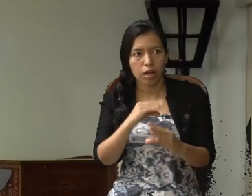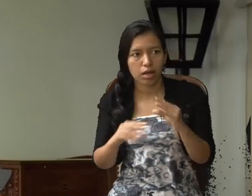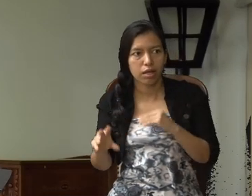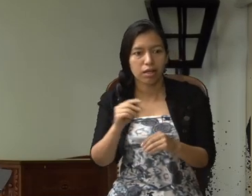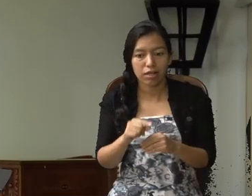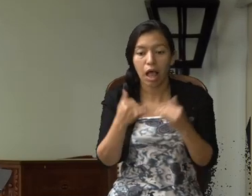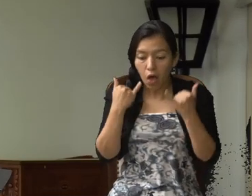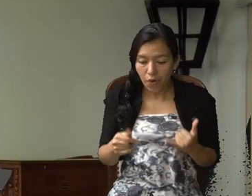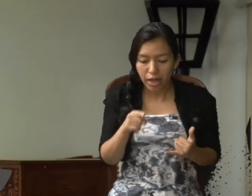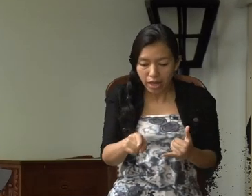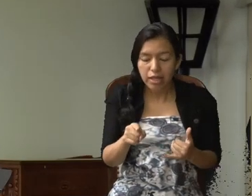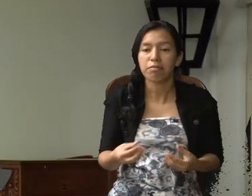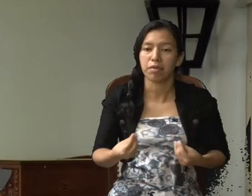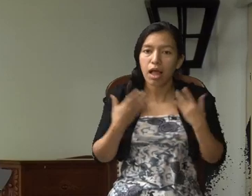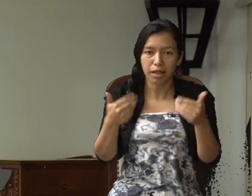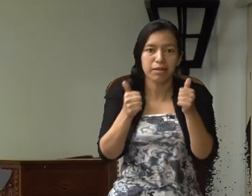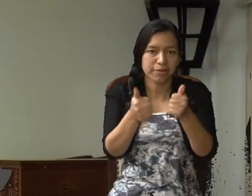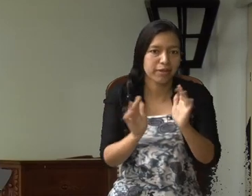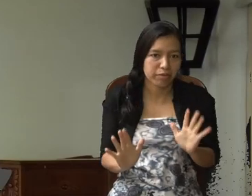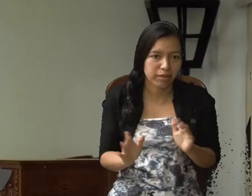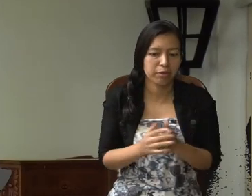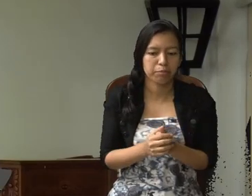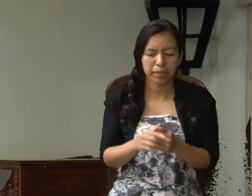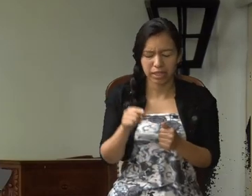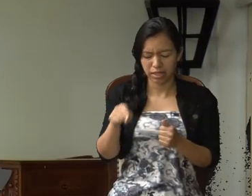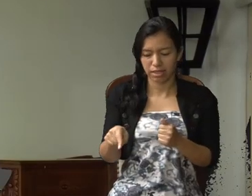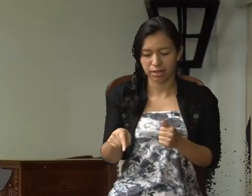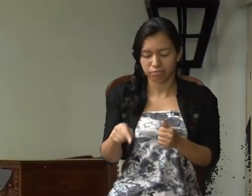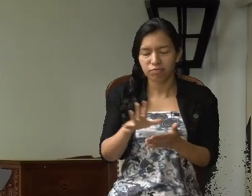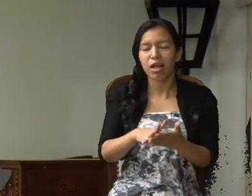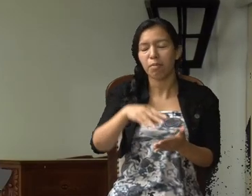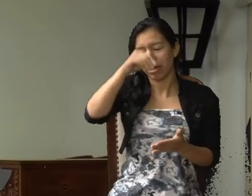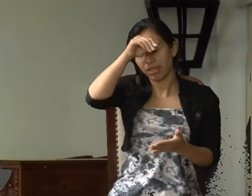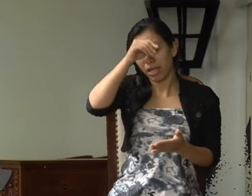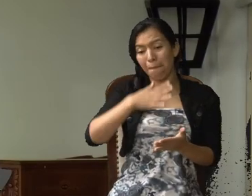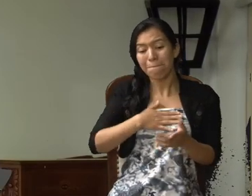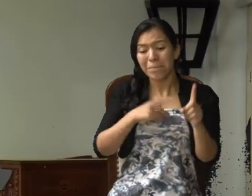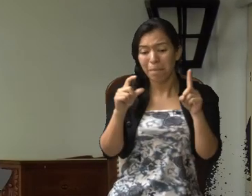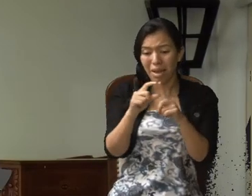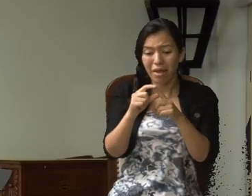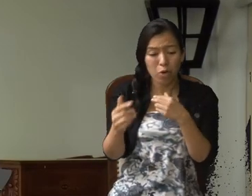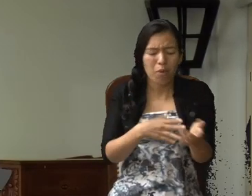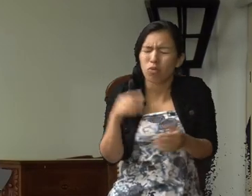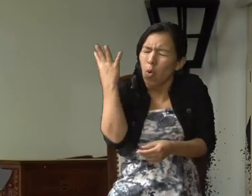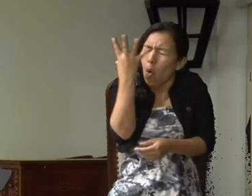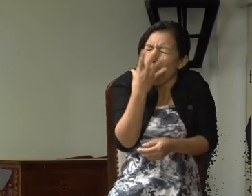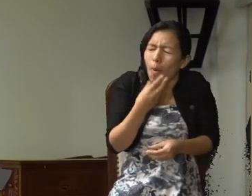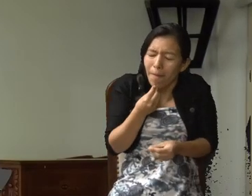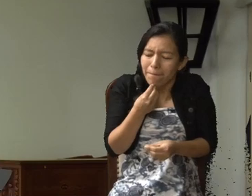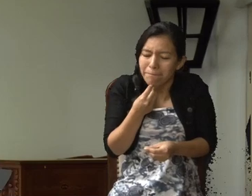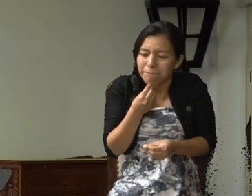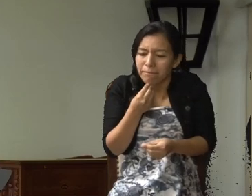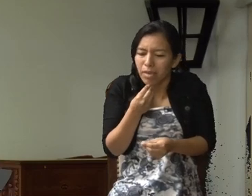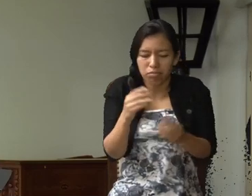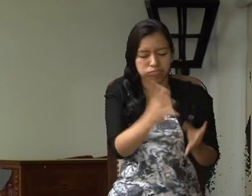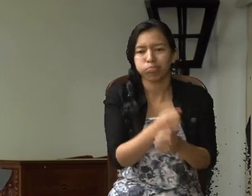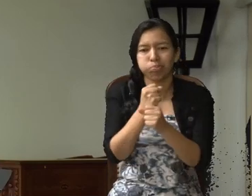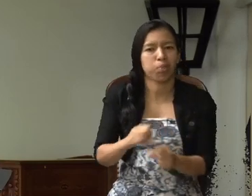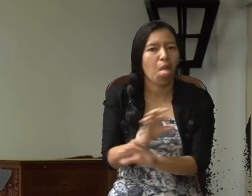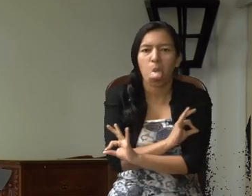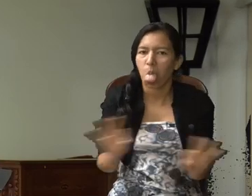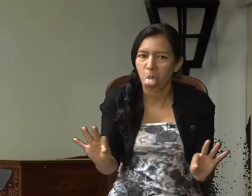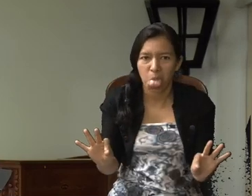Dios. Pero ¿saben algo? Ese día aprendí algo y es que nuestras palabras, por más bonitas que sean, no tienen ningún tipo de poder.